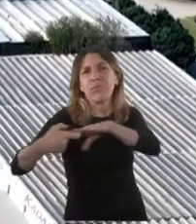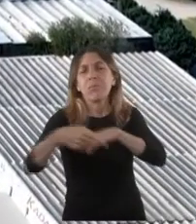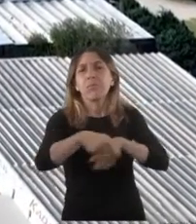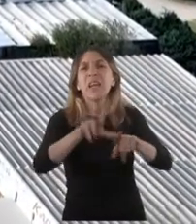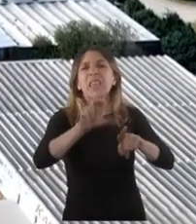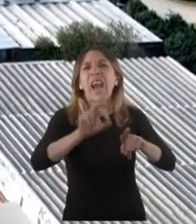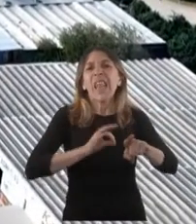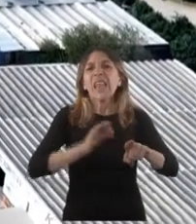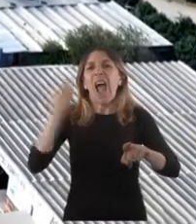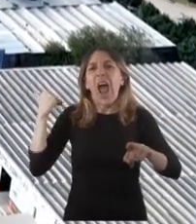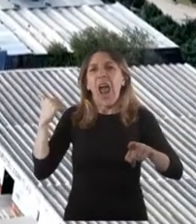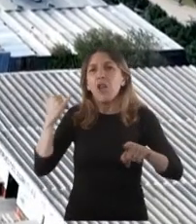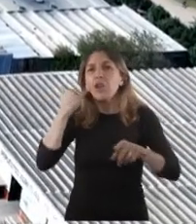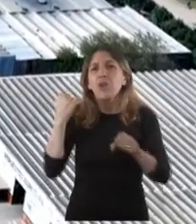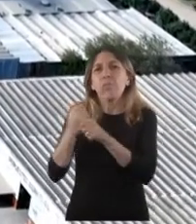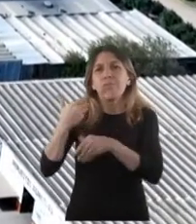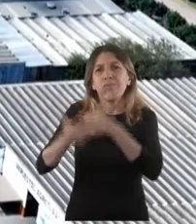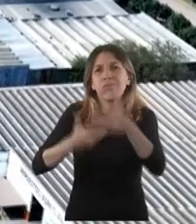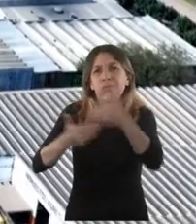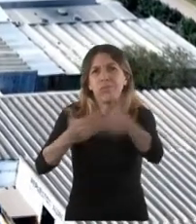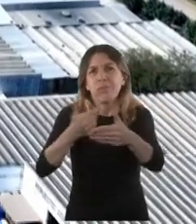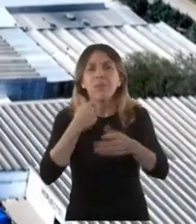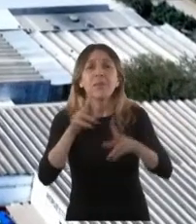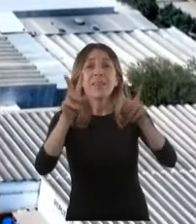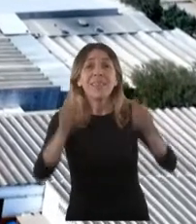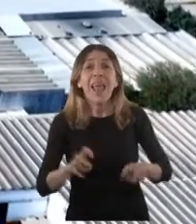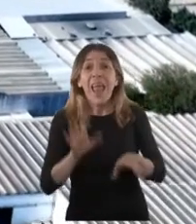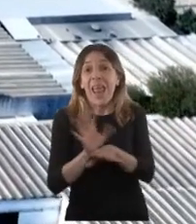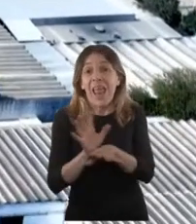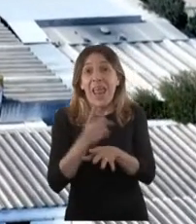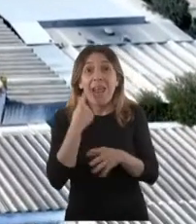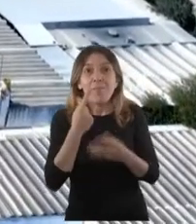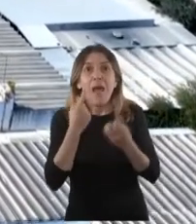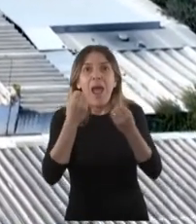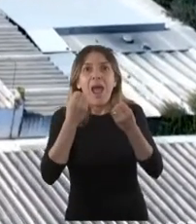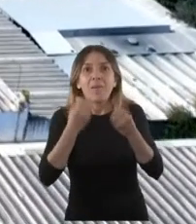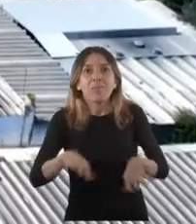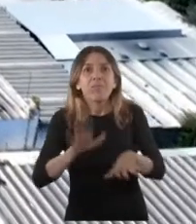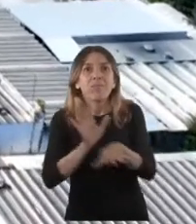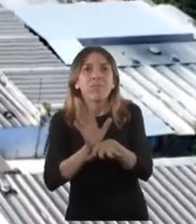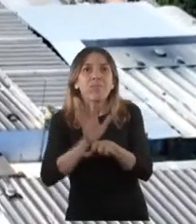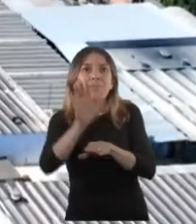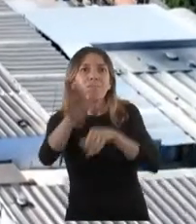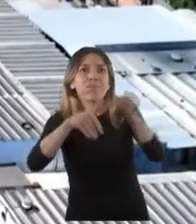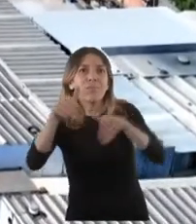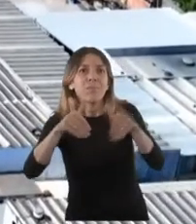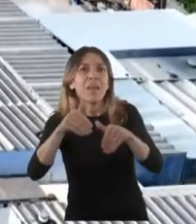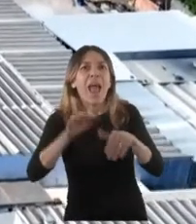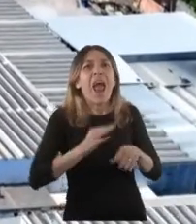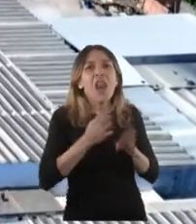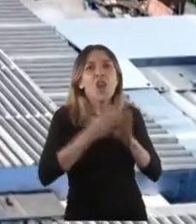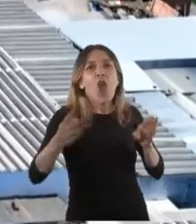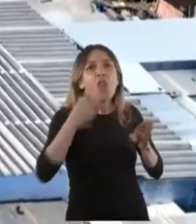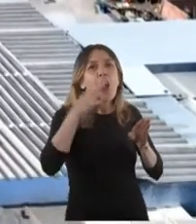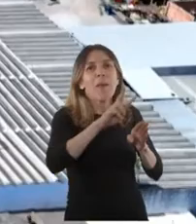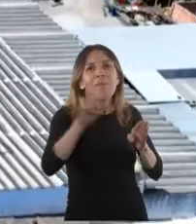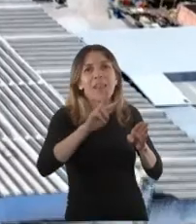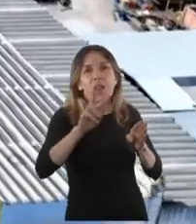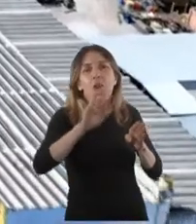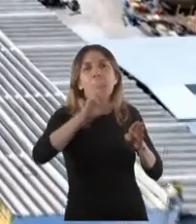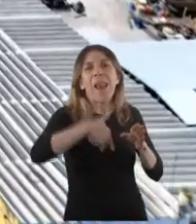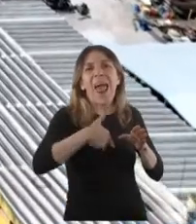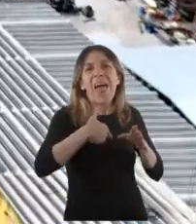de experiencia, con motivo del lanzamiento de la convocatoria 2022 del Programa Nacional